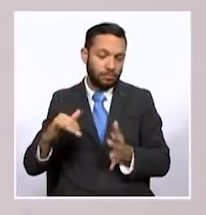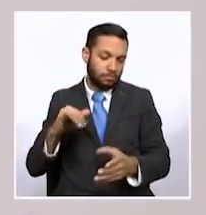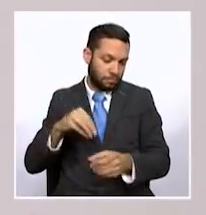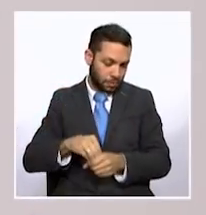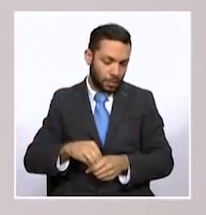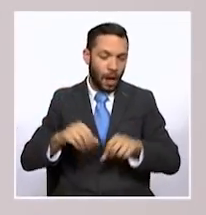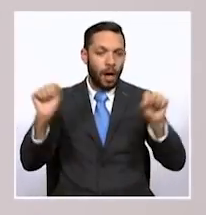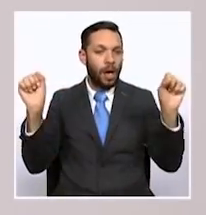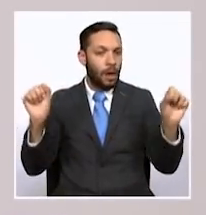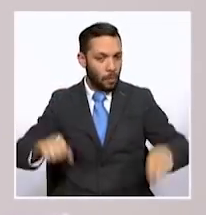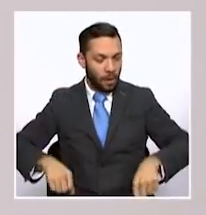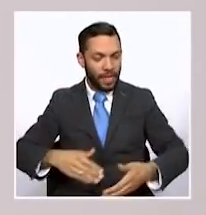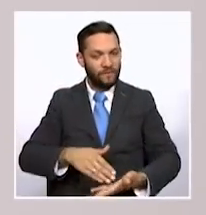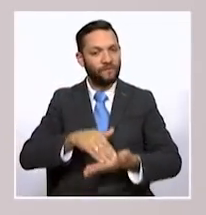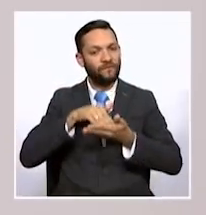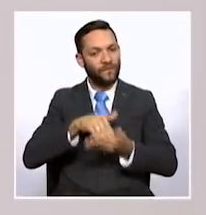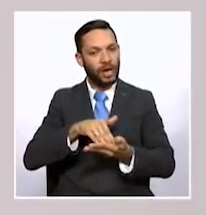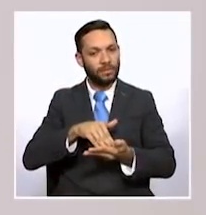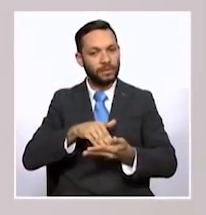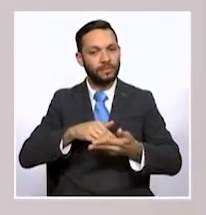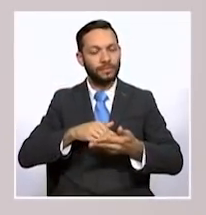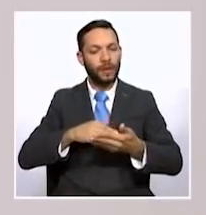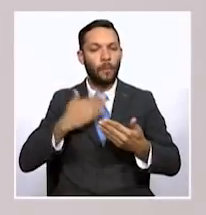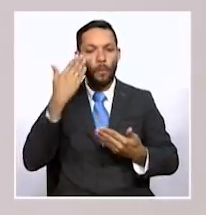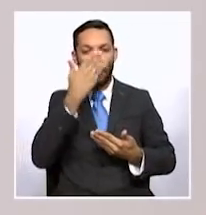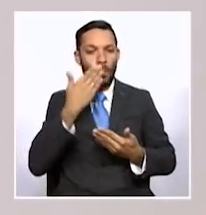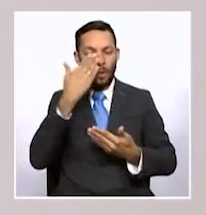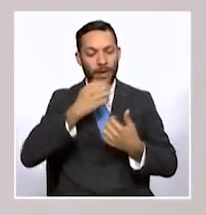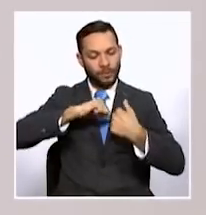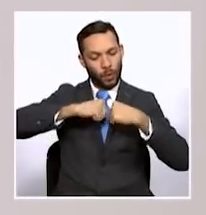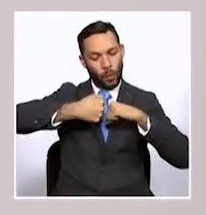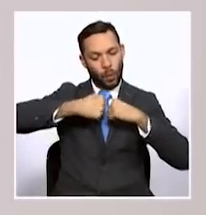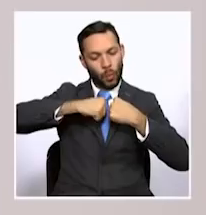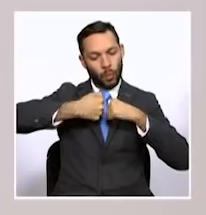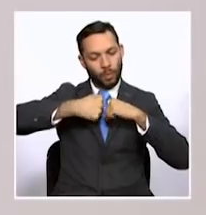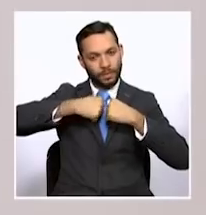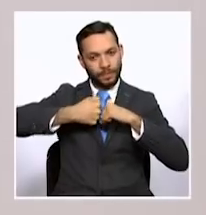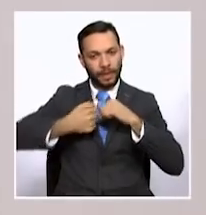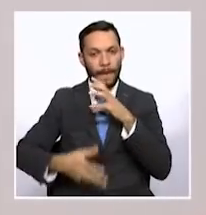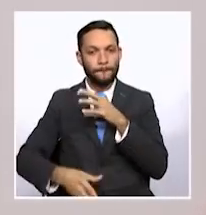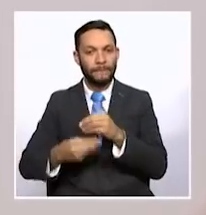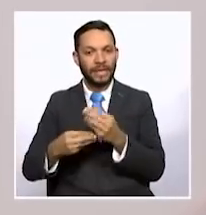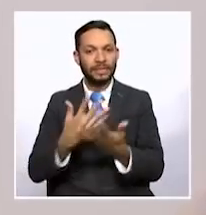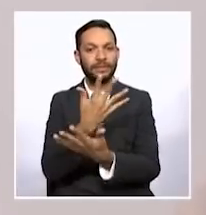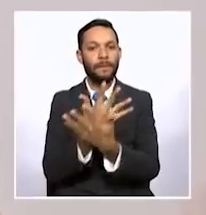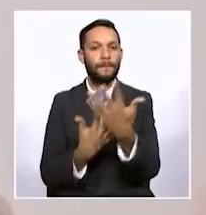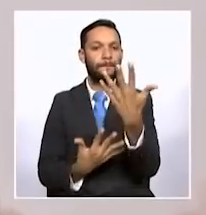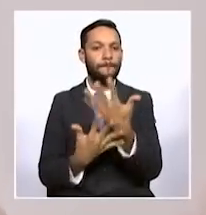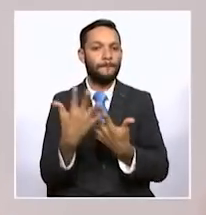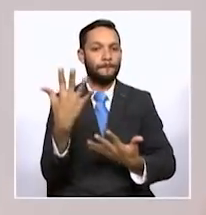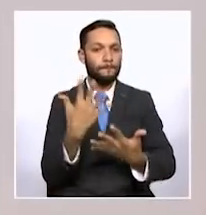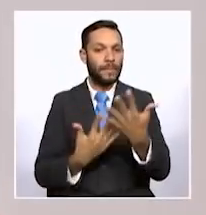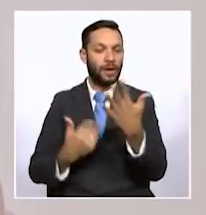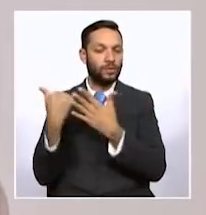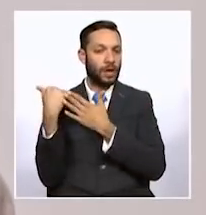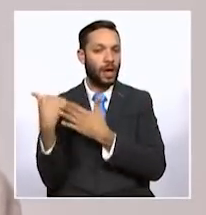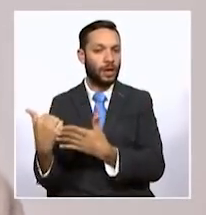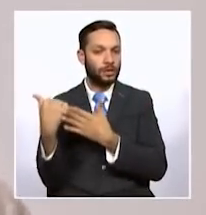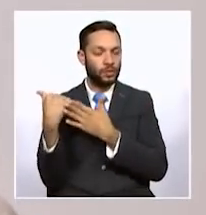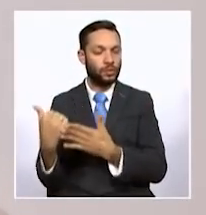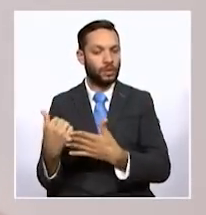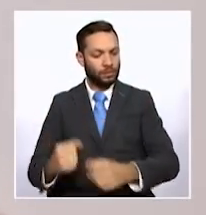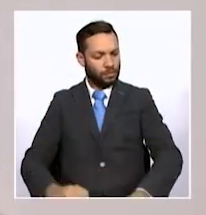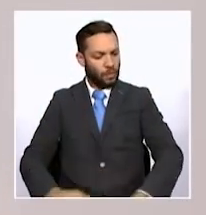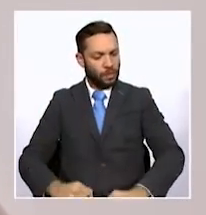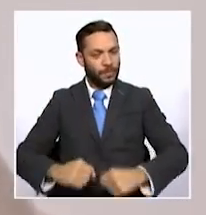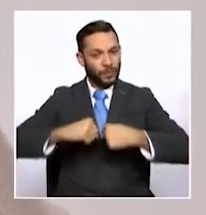encargan de dar la estabilidad primaria de la rodilla. Además, pues tenemos como un brazo de palanca, que es lo que ustedes ven aquí adelante, que es el hueso de la rótula,